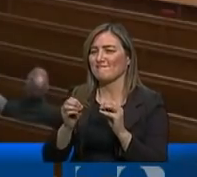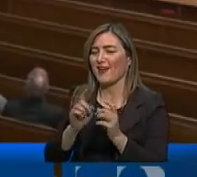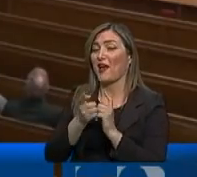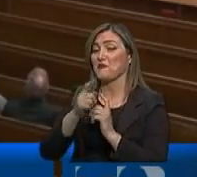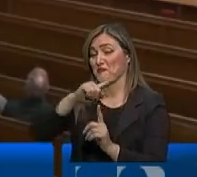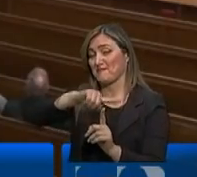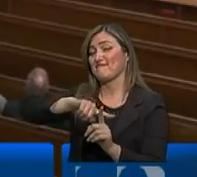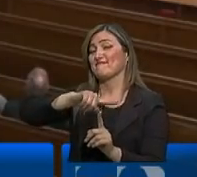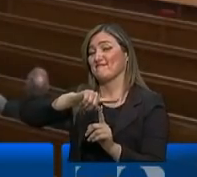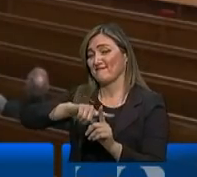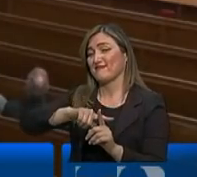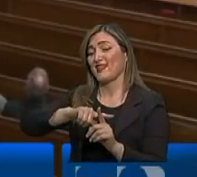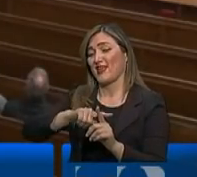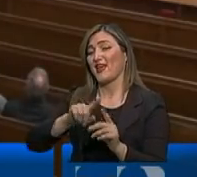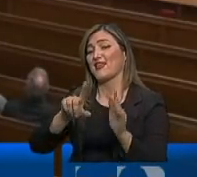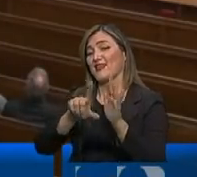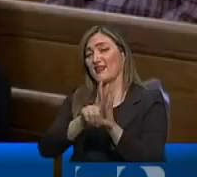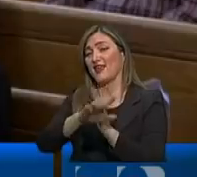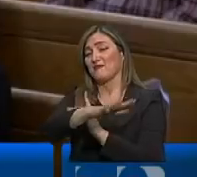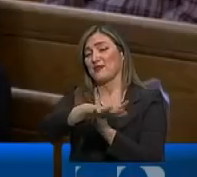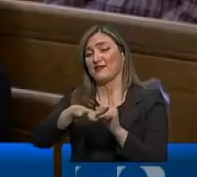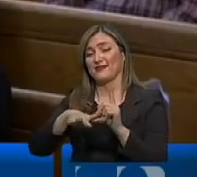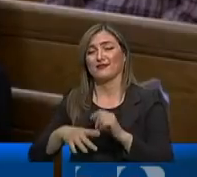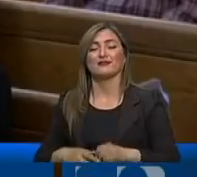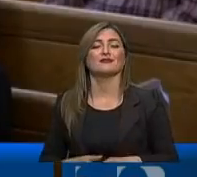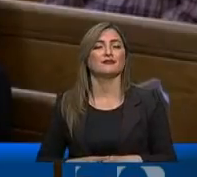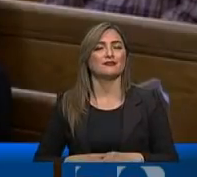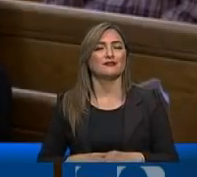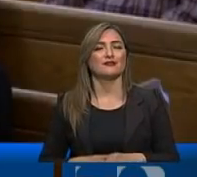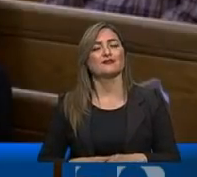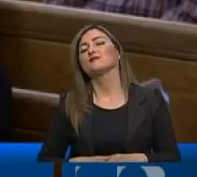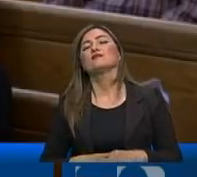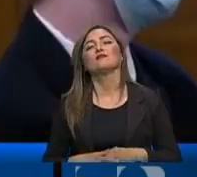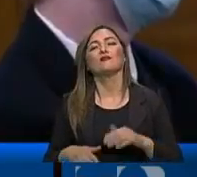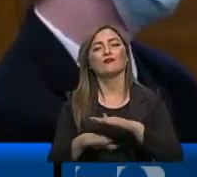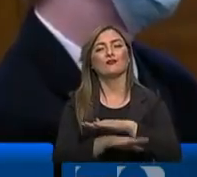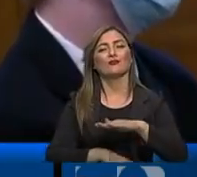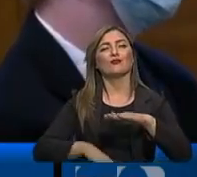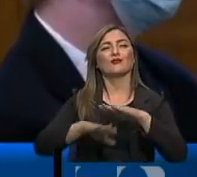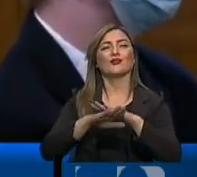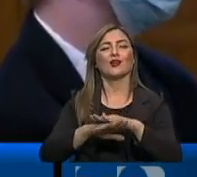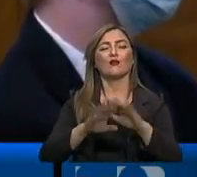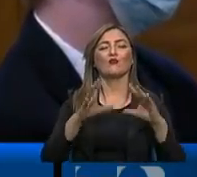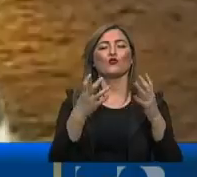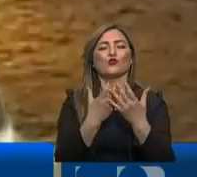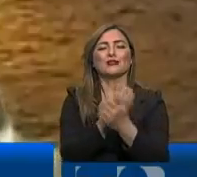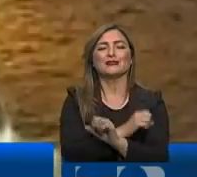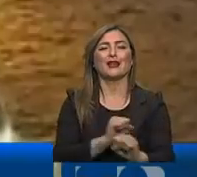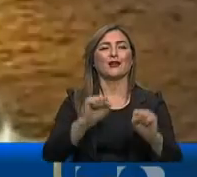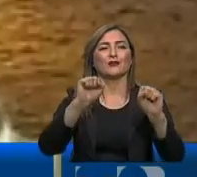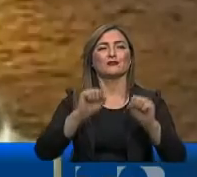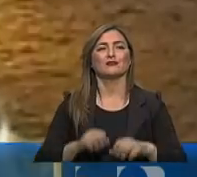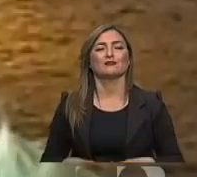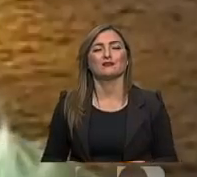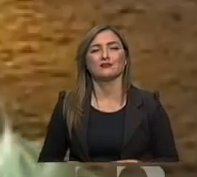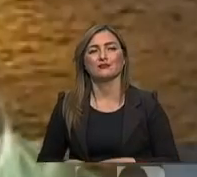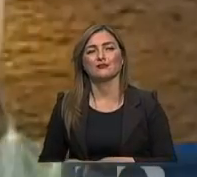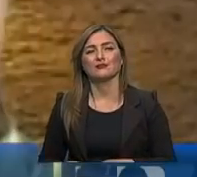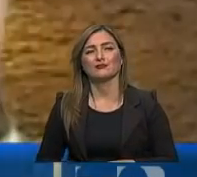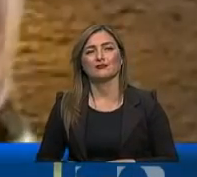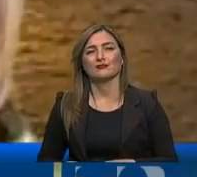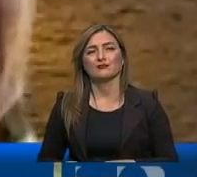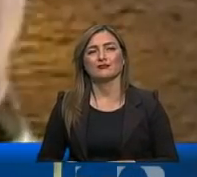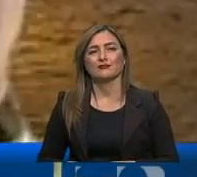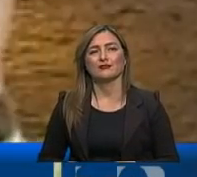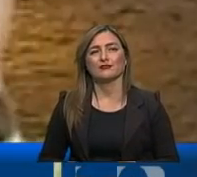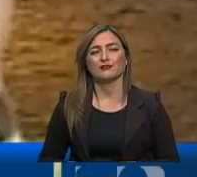cambios positivos en las políticas ambientales, políticas que buscan básicamente salvar el planeta. Que hay sectores